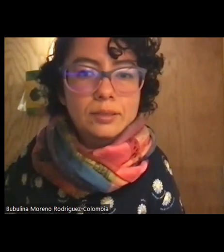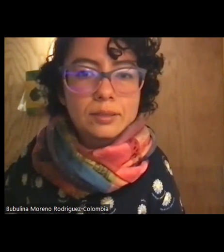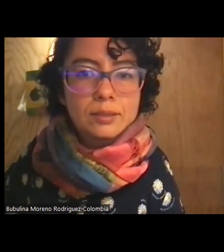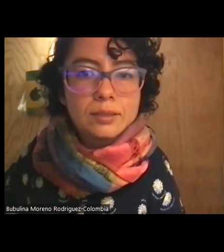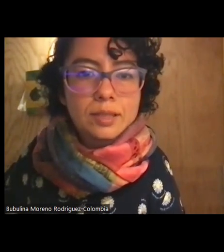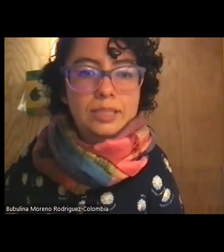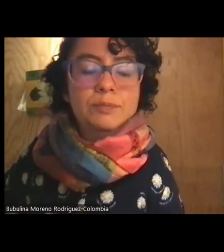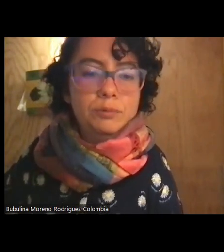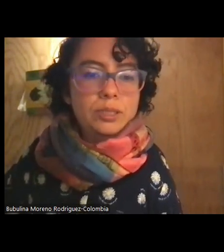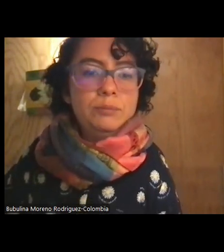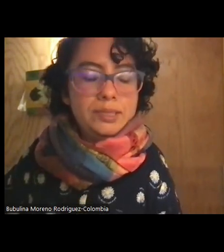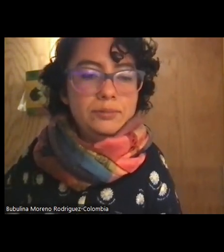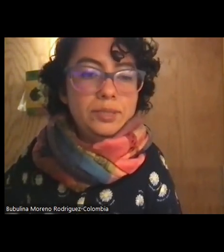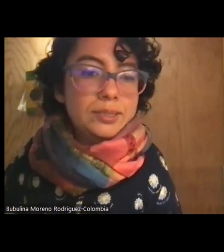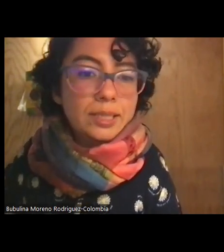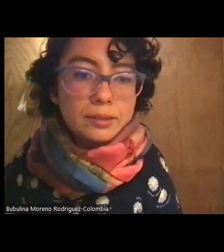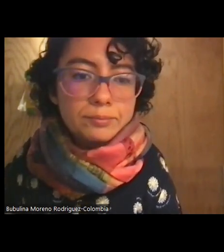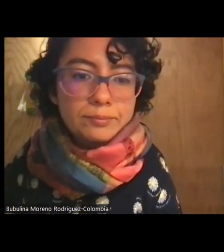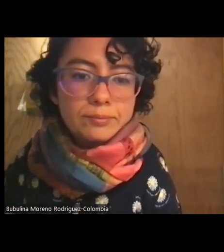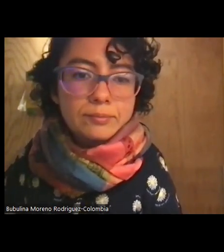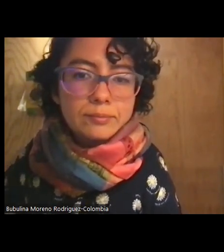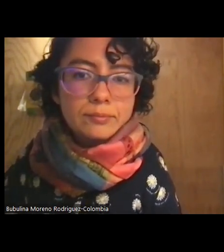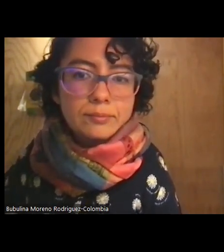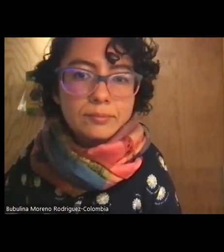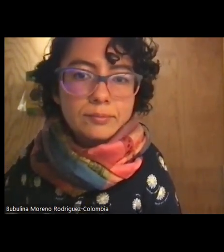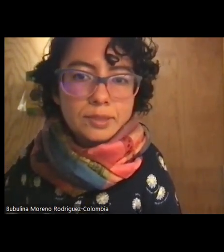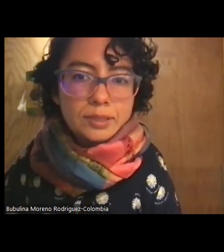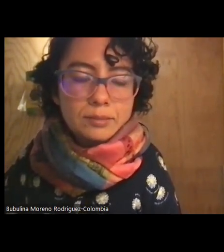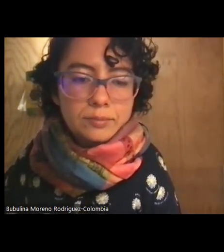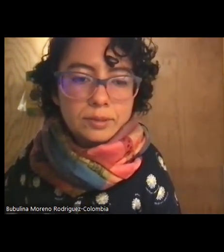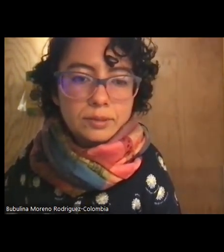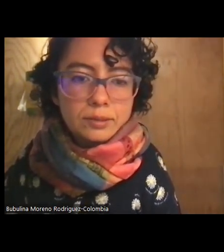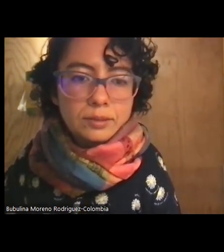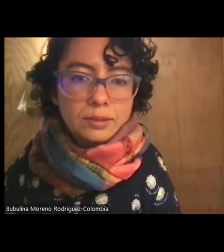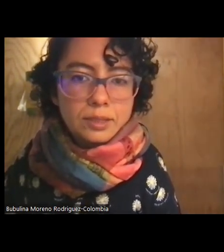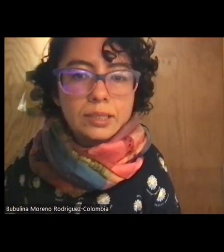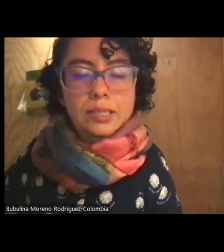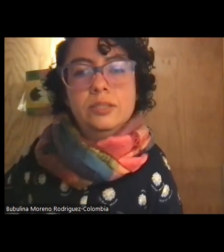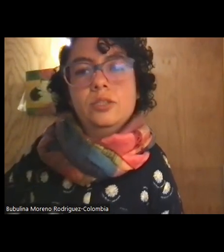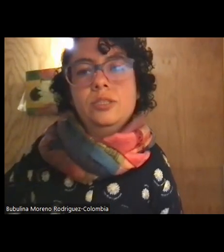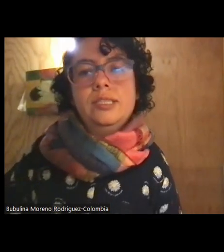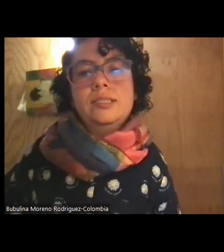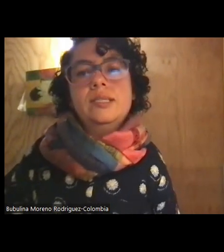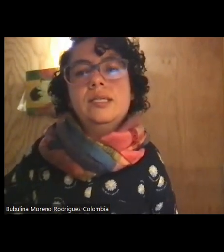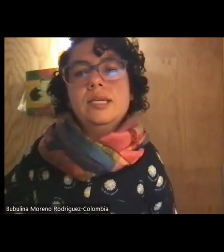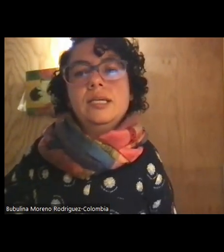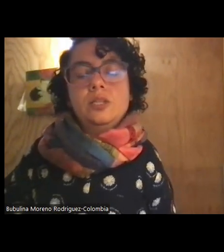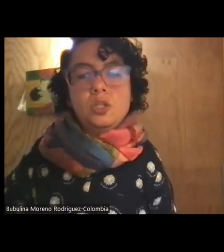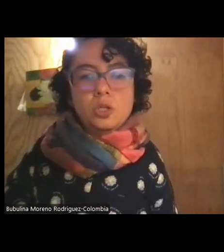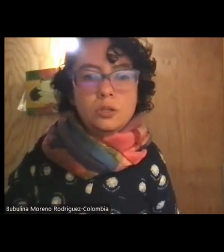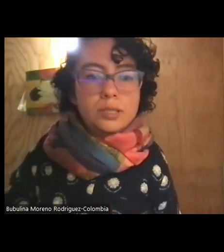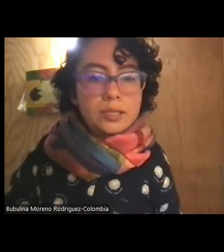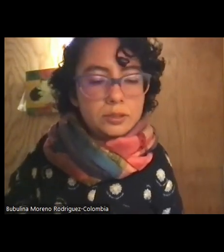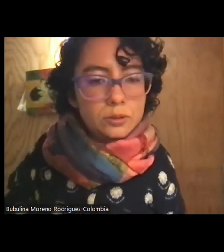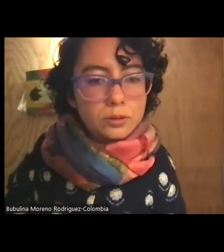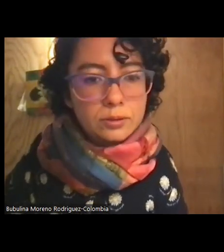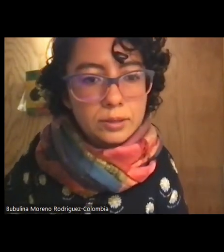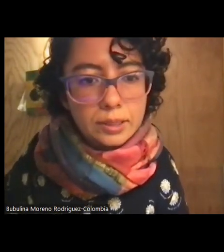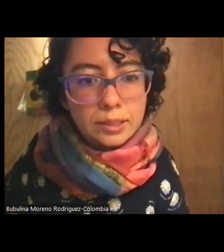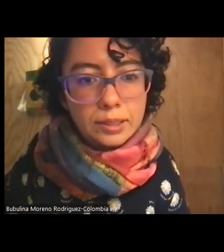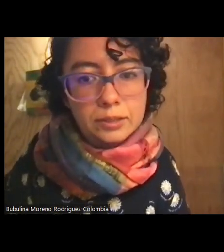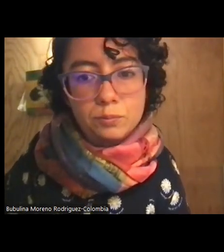indígenas las vamos a invisibilizar sí entonces todo